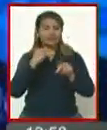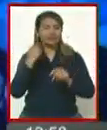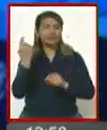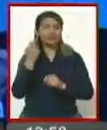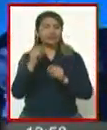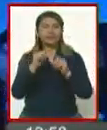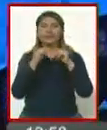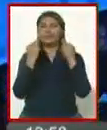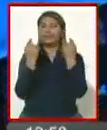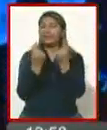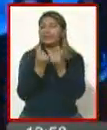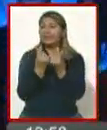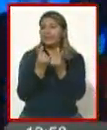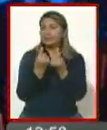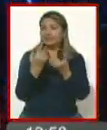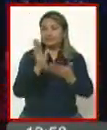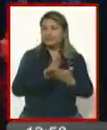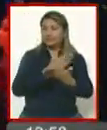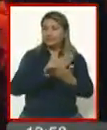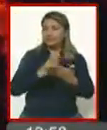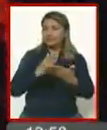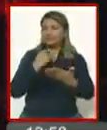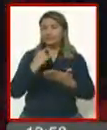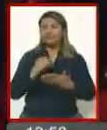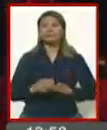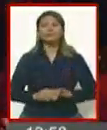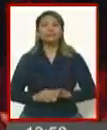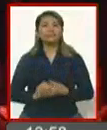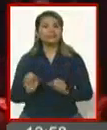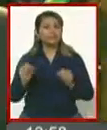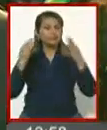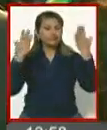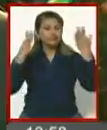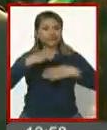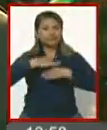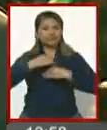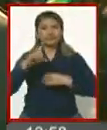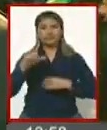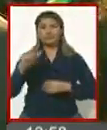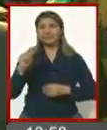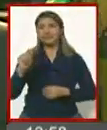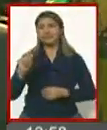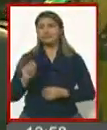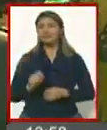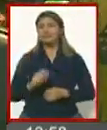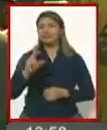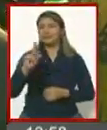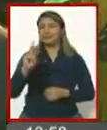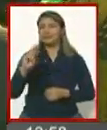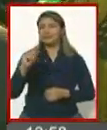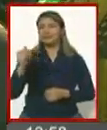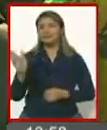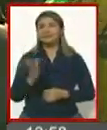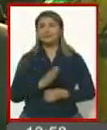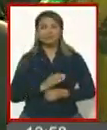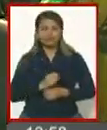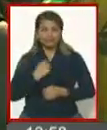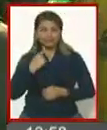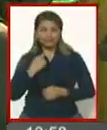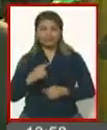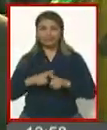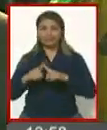de los grupos, de las piezas que hemos tocado, que fue, ha sido muy, muy aplaudido, fue Naruto, Dragon Ball. También tenemos Sakura,